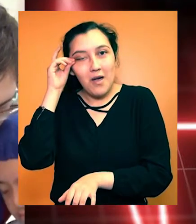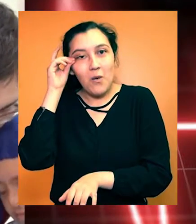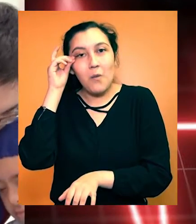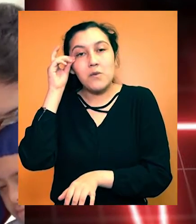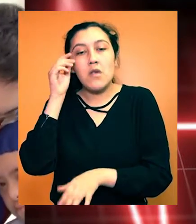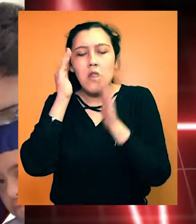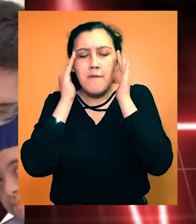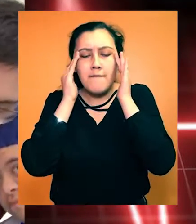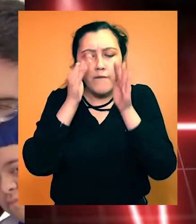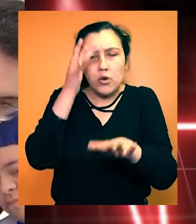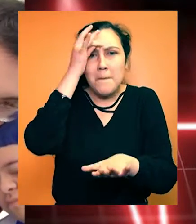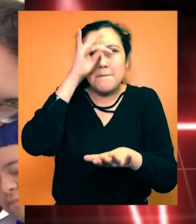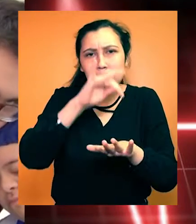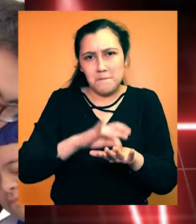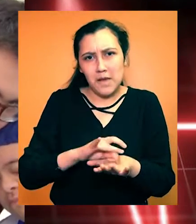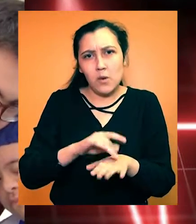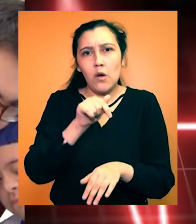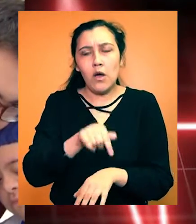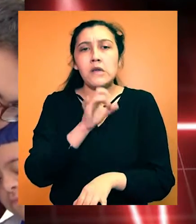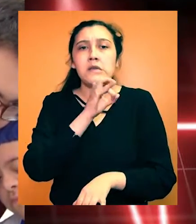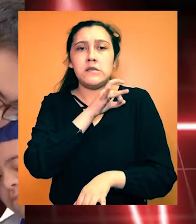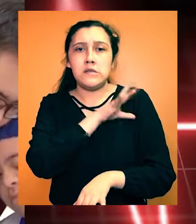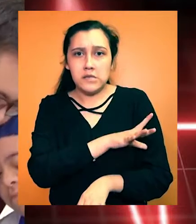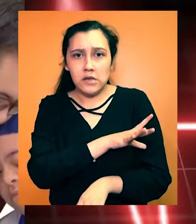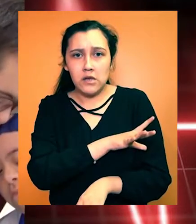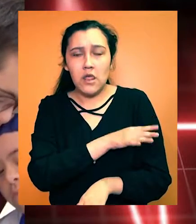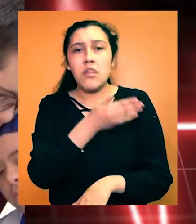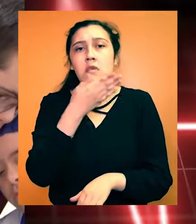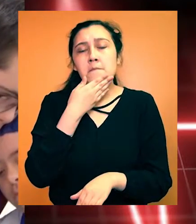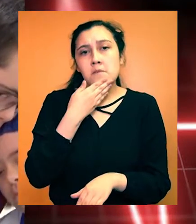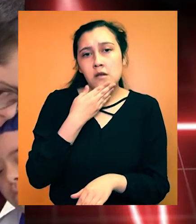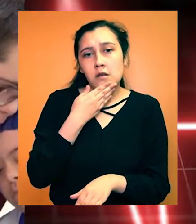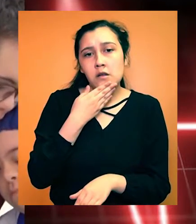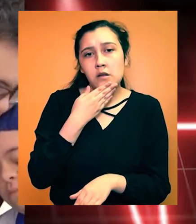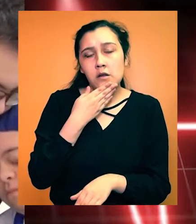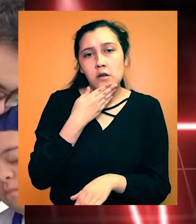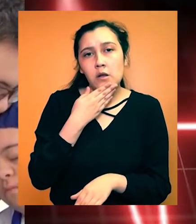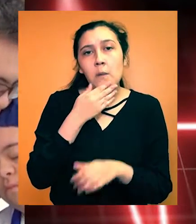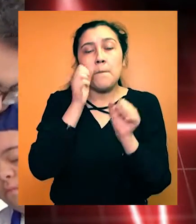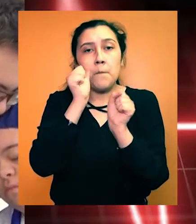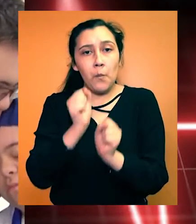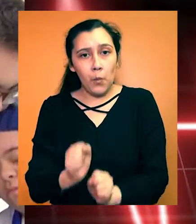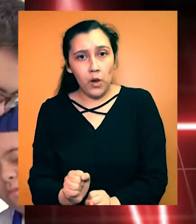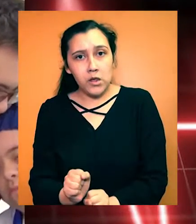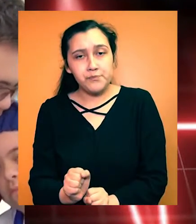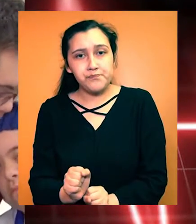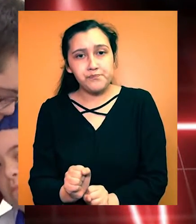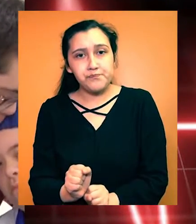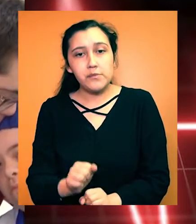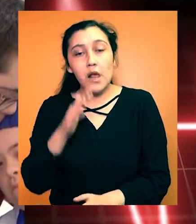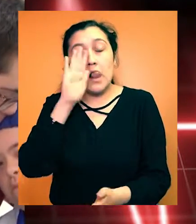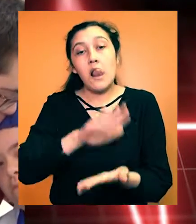médico, son personas que en Chile hoy día se resuelven, entran a disponer de lo que el servicio de salud